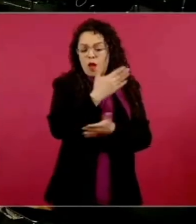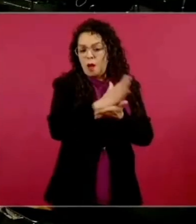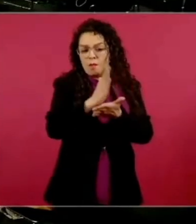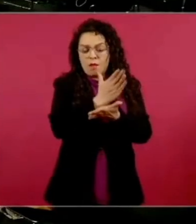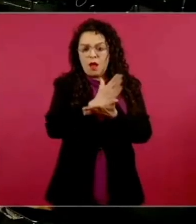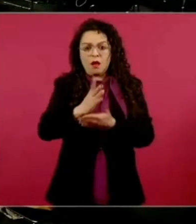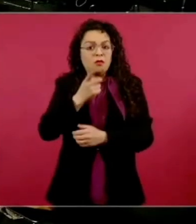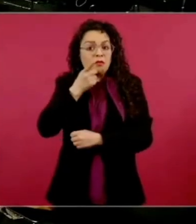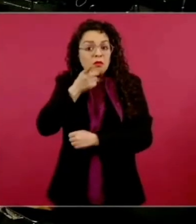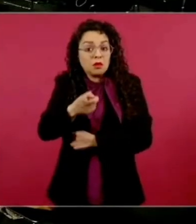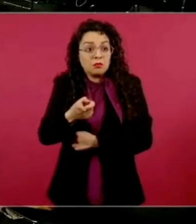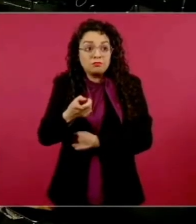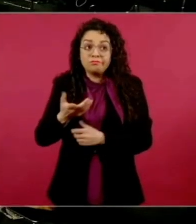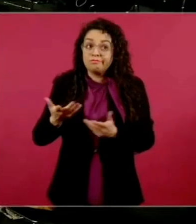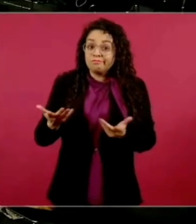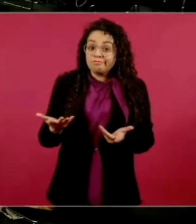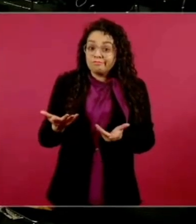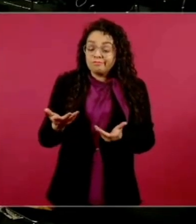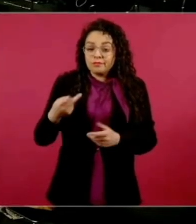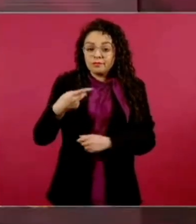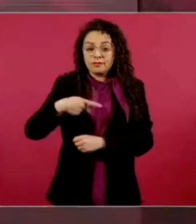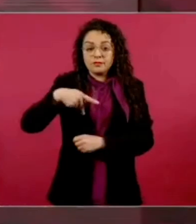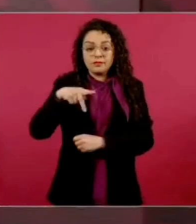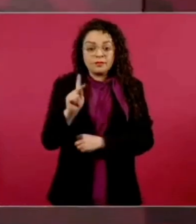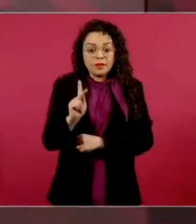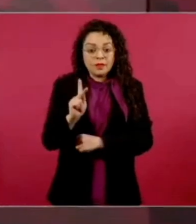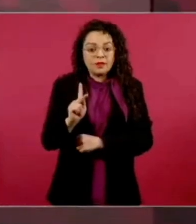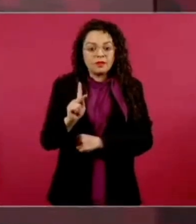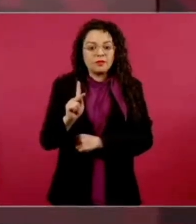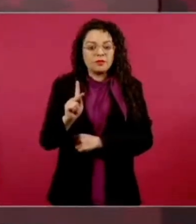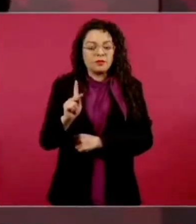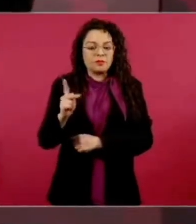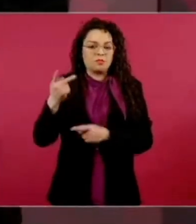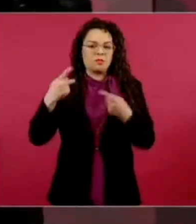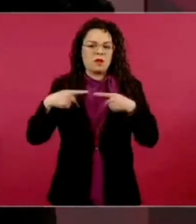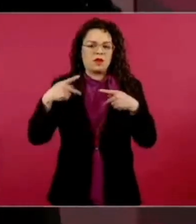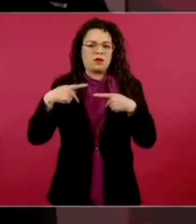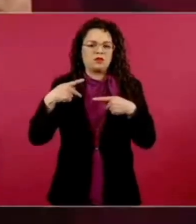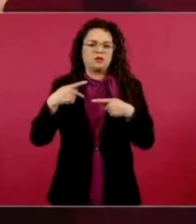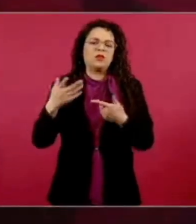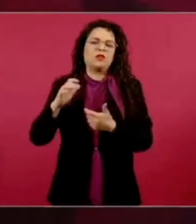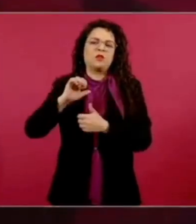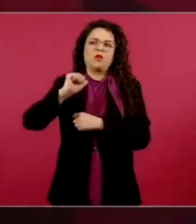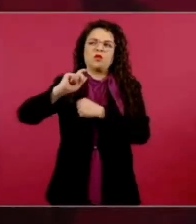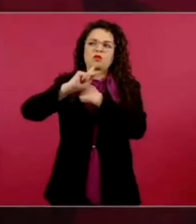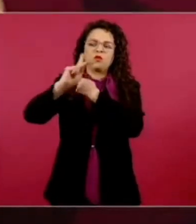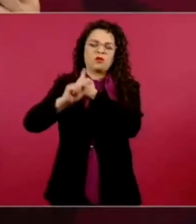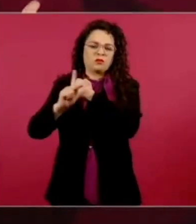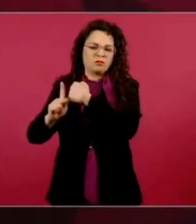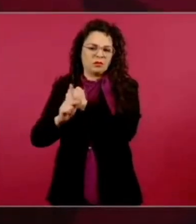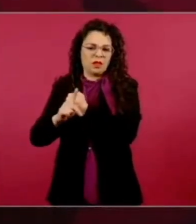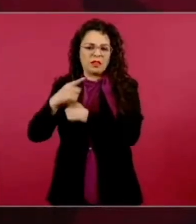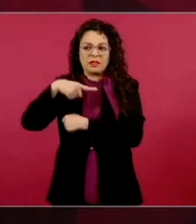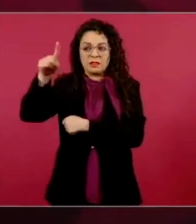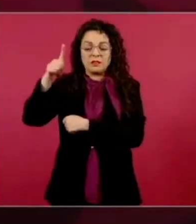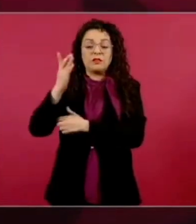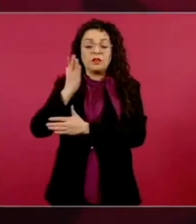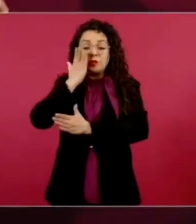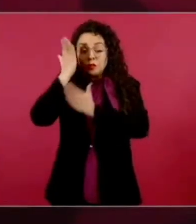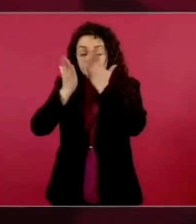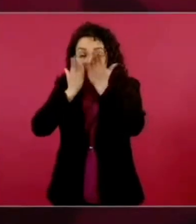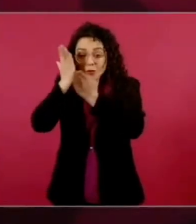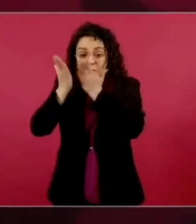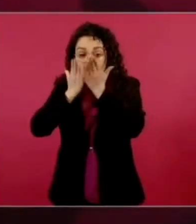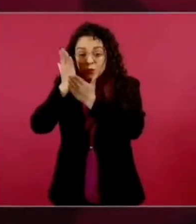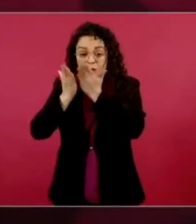Y todos los que habían ido a estudiar al extranjero estas nuevas políticas públicas se presentaban en los